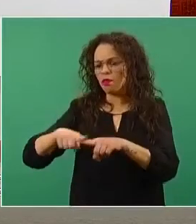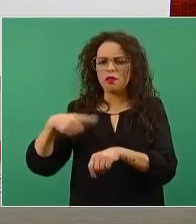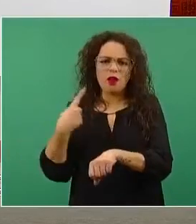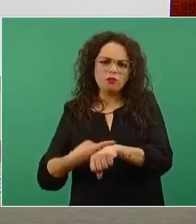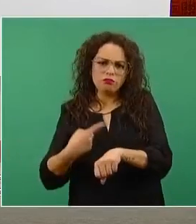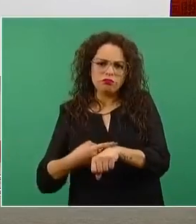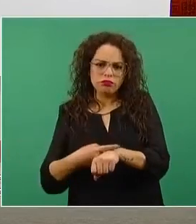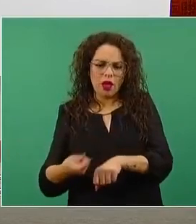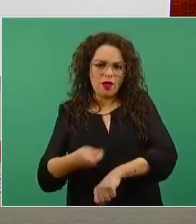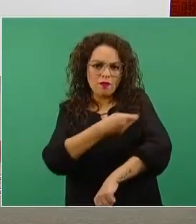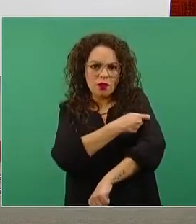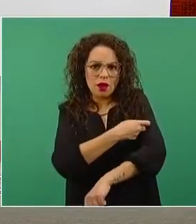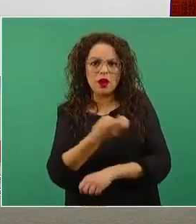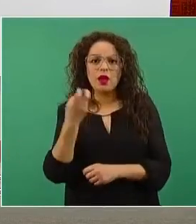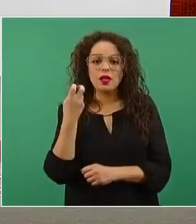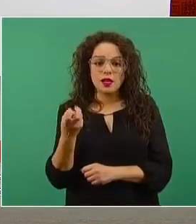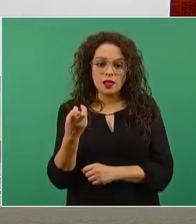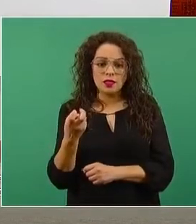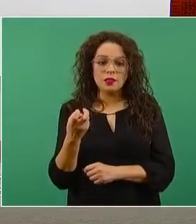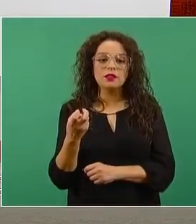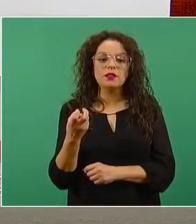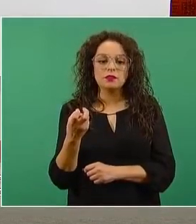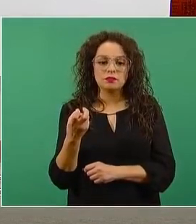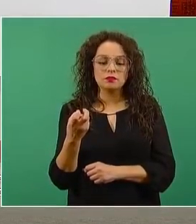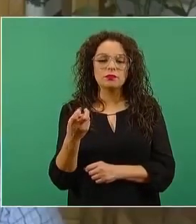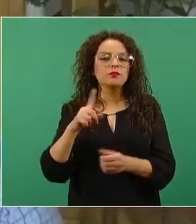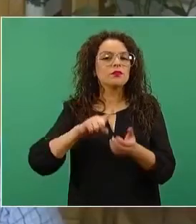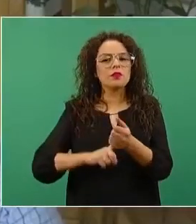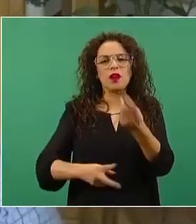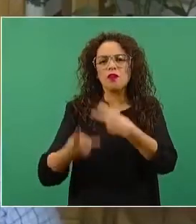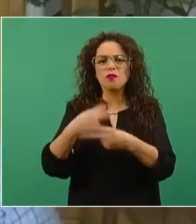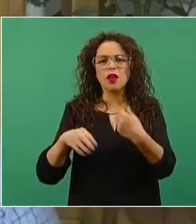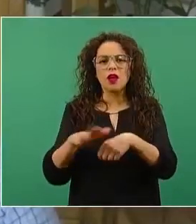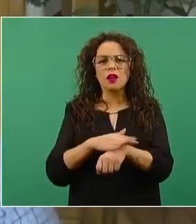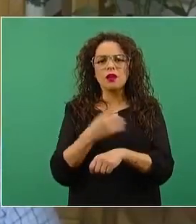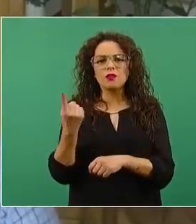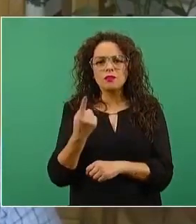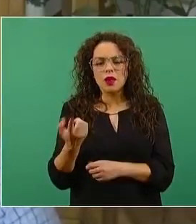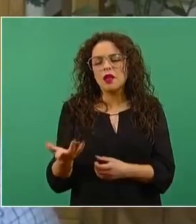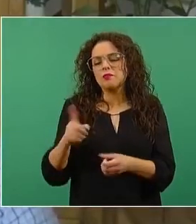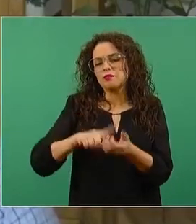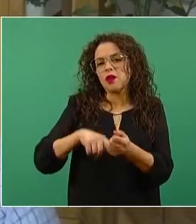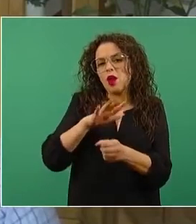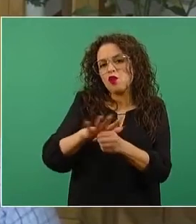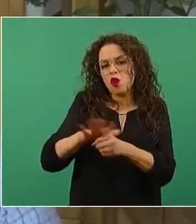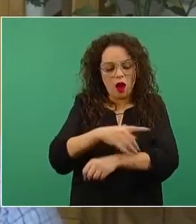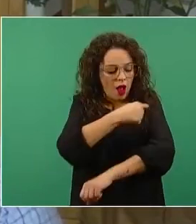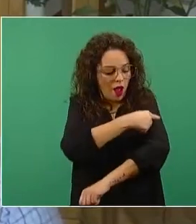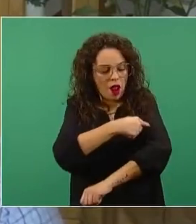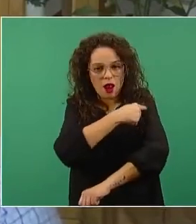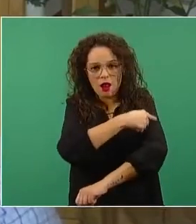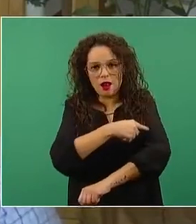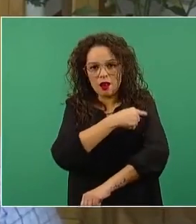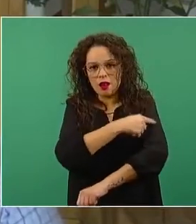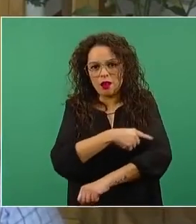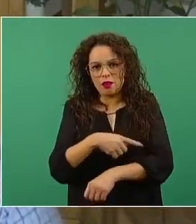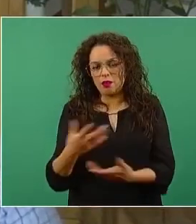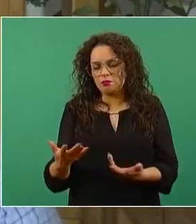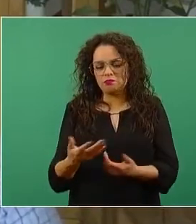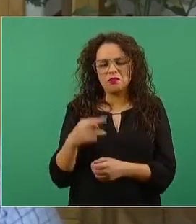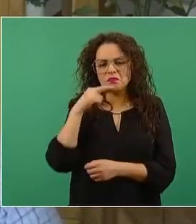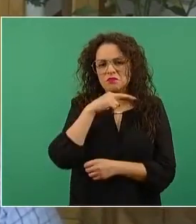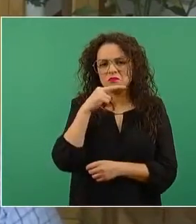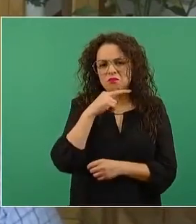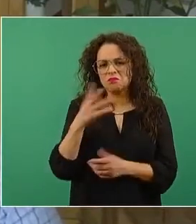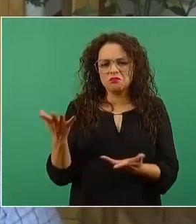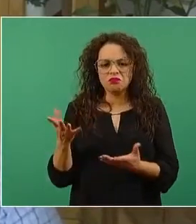que se enmarcan más bien en manifestaciones, signos y síntomas locales o temporales que solamente se producen durante